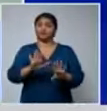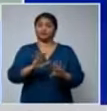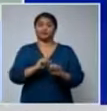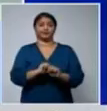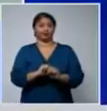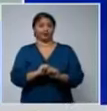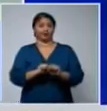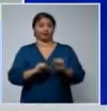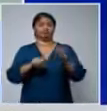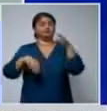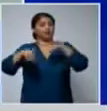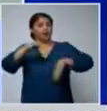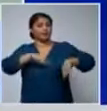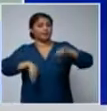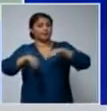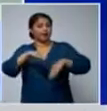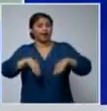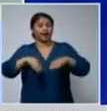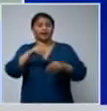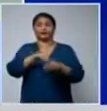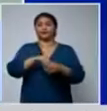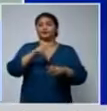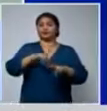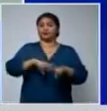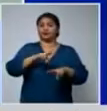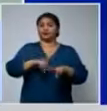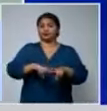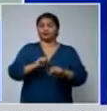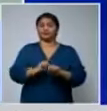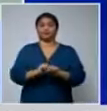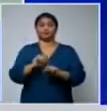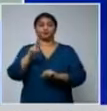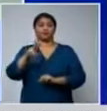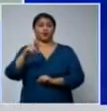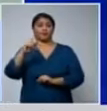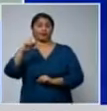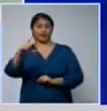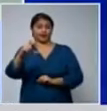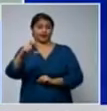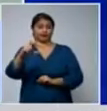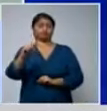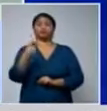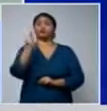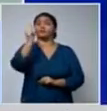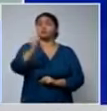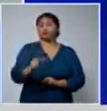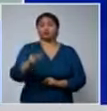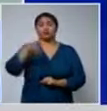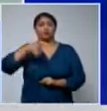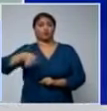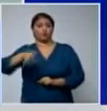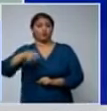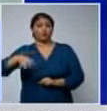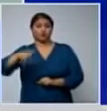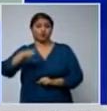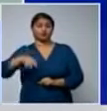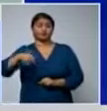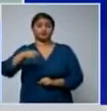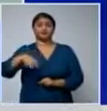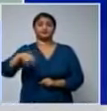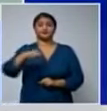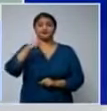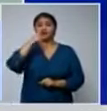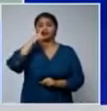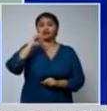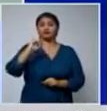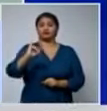En la provincia de Villa Clara se corresponde con una persona del municipio de Camajuaní, y en el caso